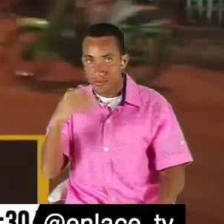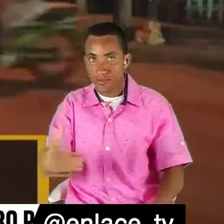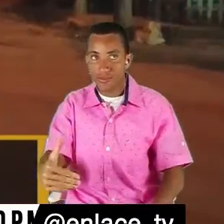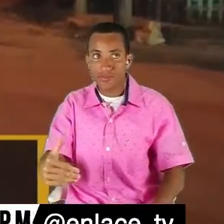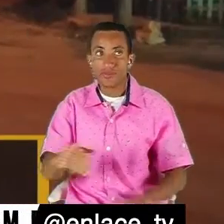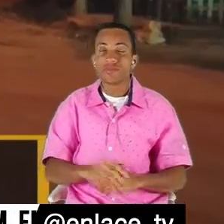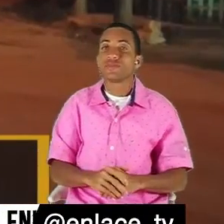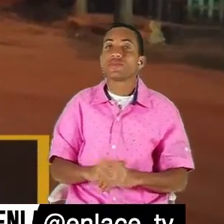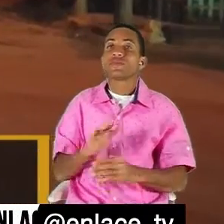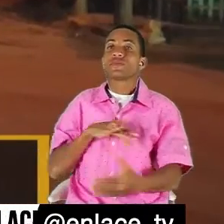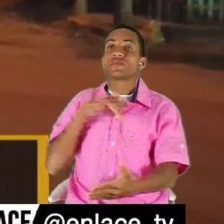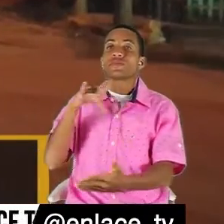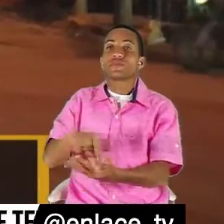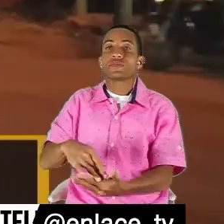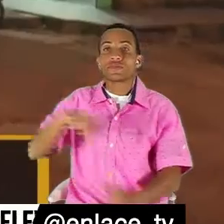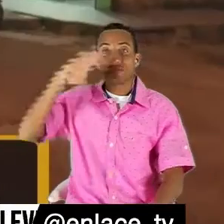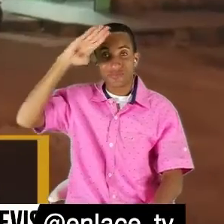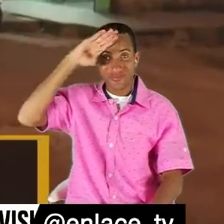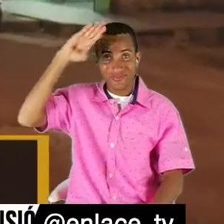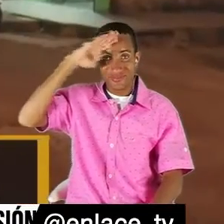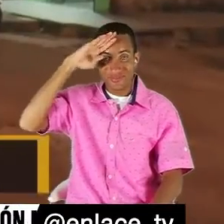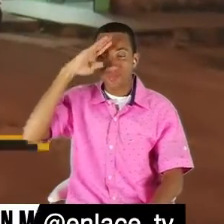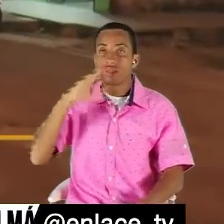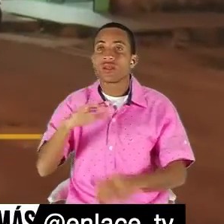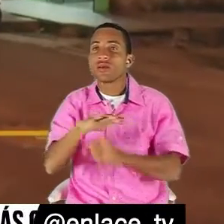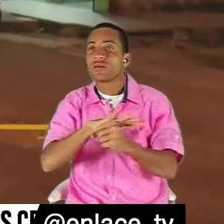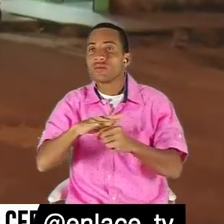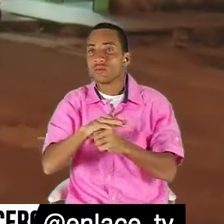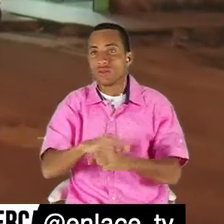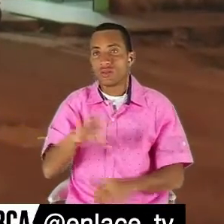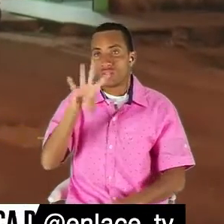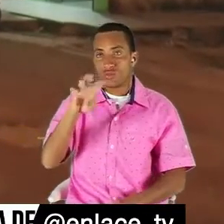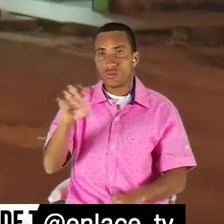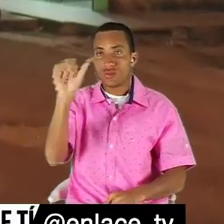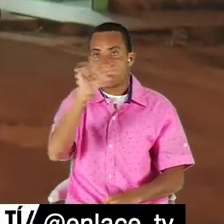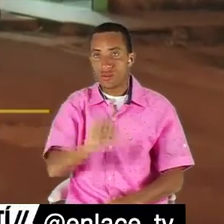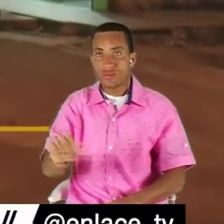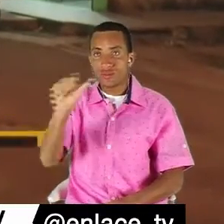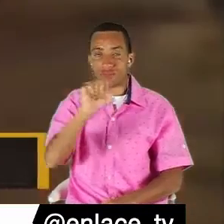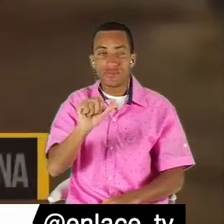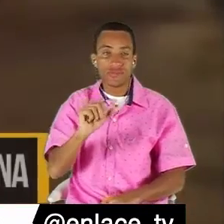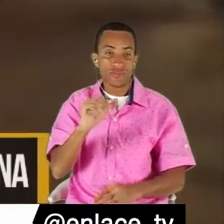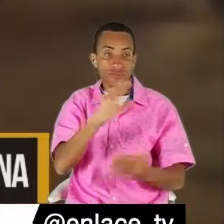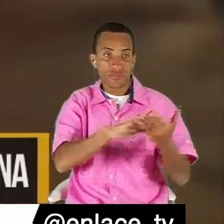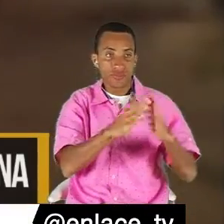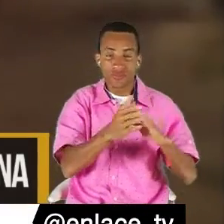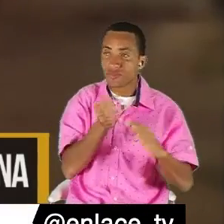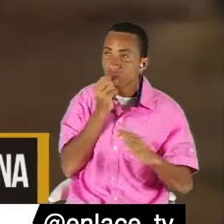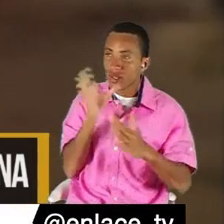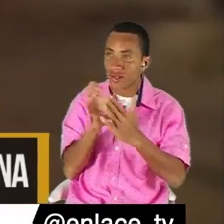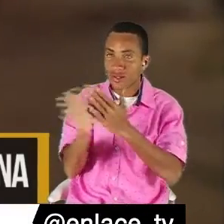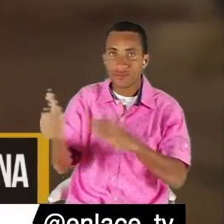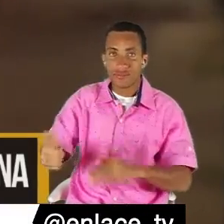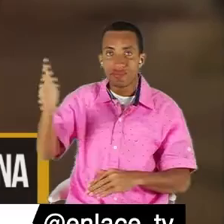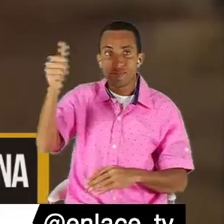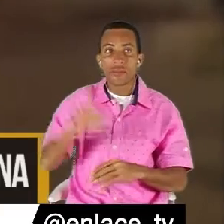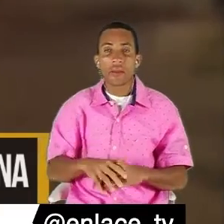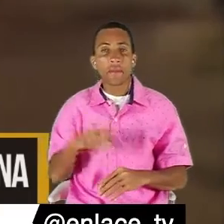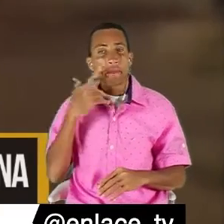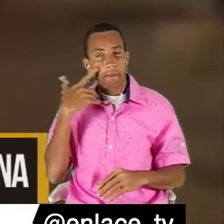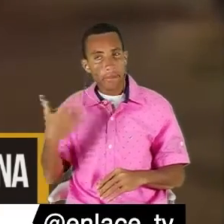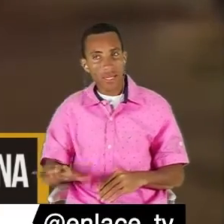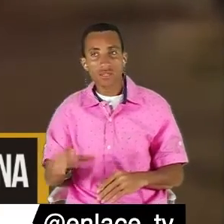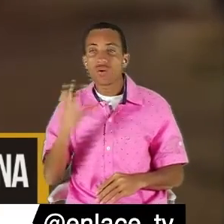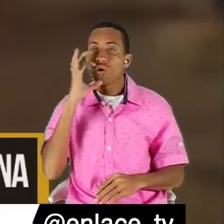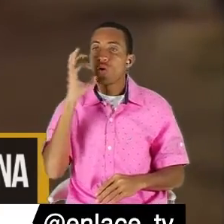9 de agosto acudió la policía, donde gracias al llamado de la ciudadanía, quien dio aviso a las autoridades de un hombre que al parecer habría violado a su propia